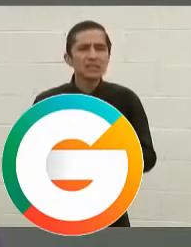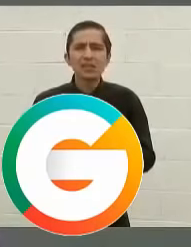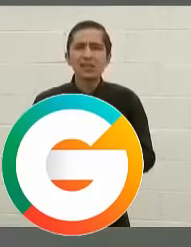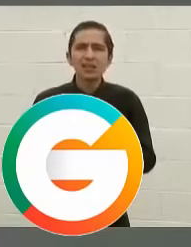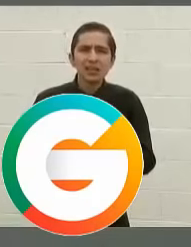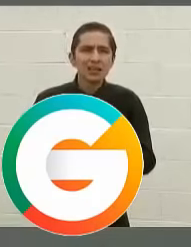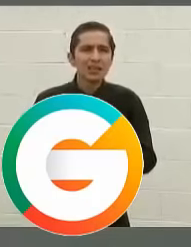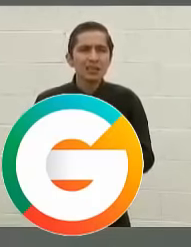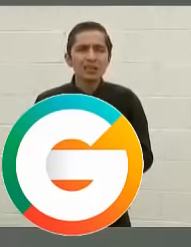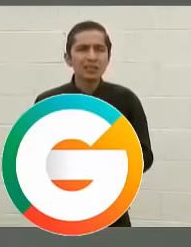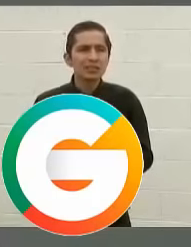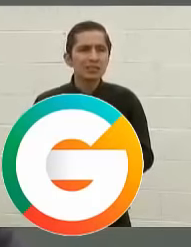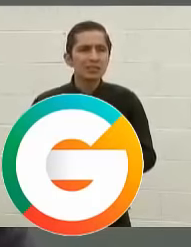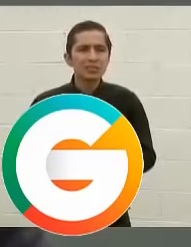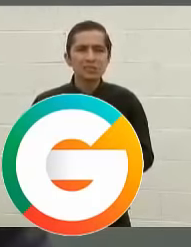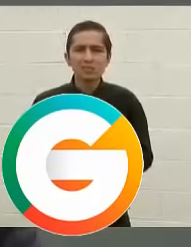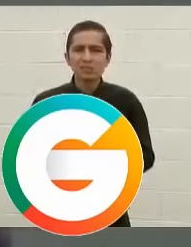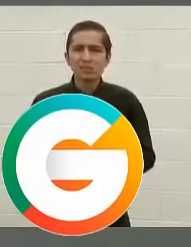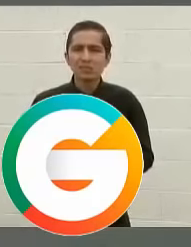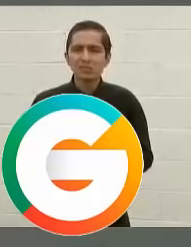que